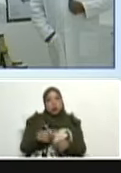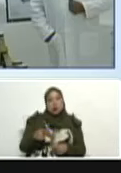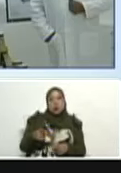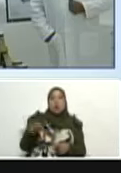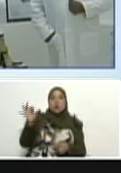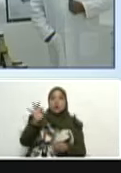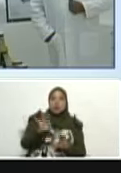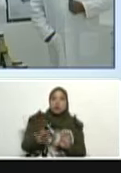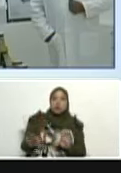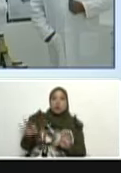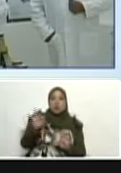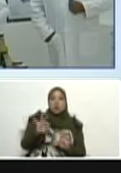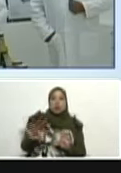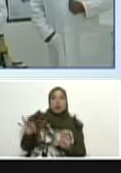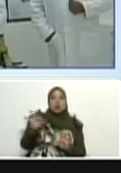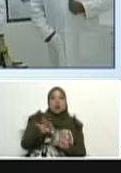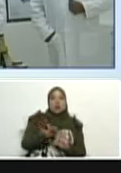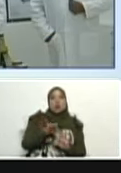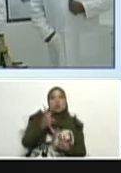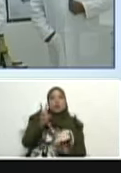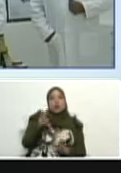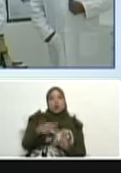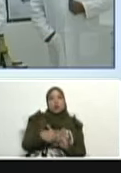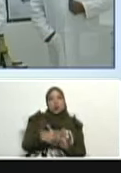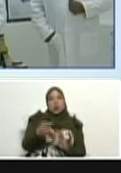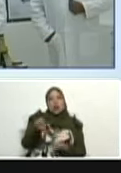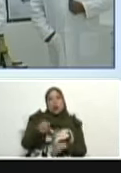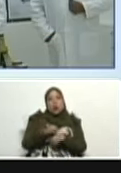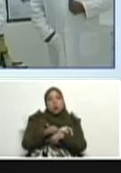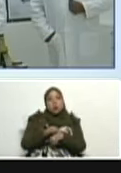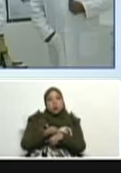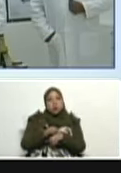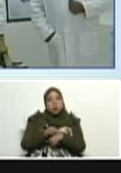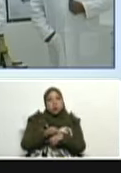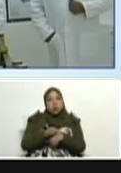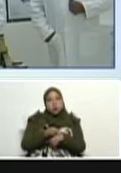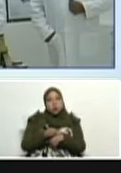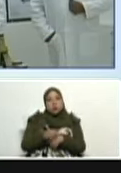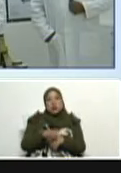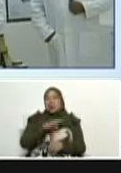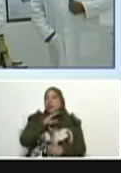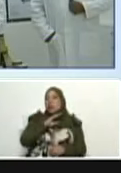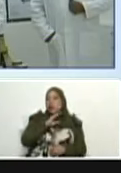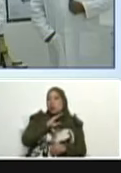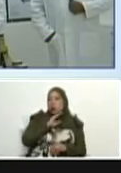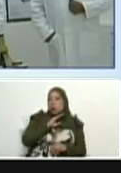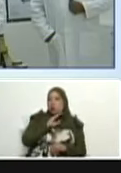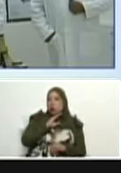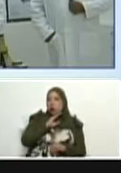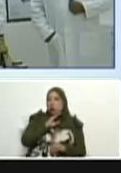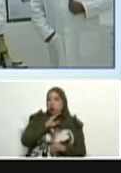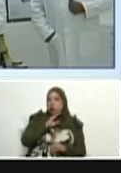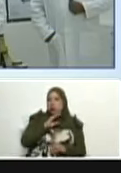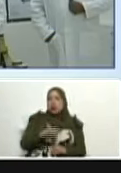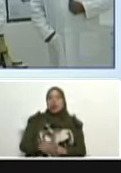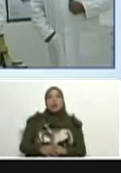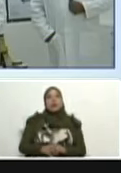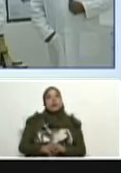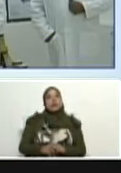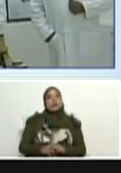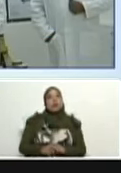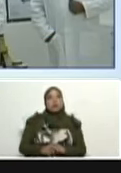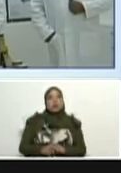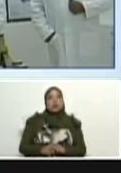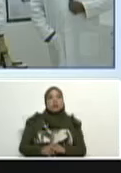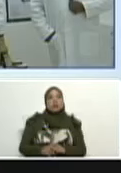mosquito que no te deja dormir, que te pica y que te enferma. ¿No dices tú, Gabriela? Sí, presidente. Efectivamente